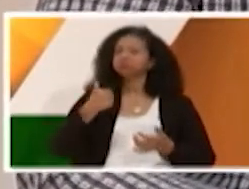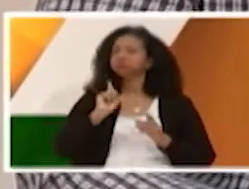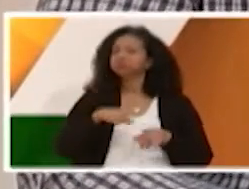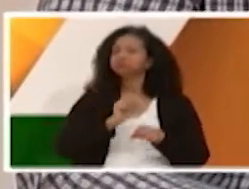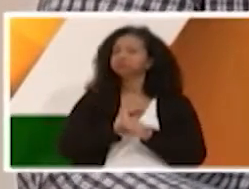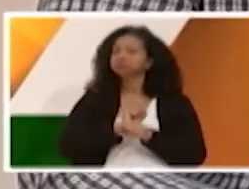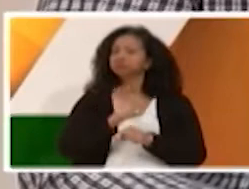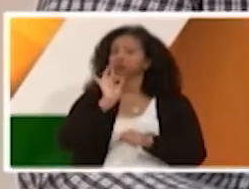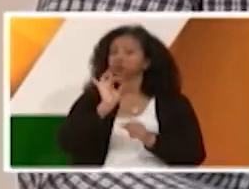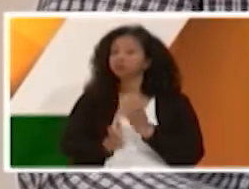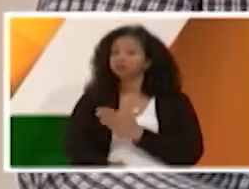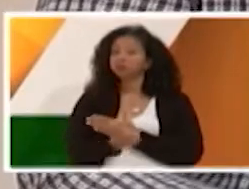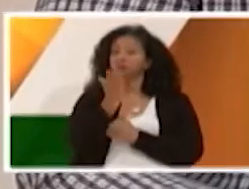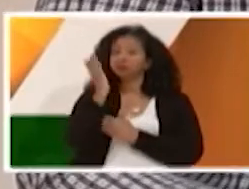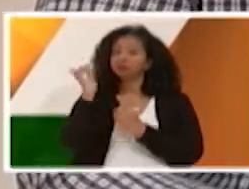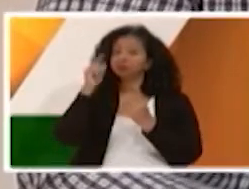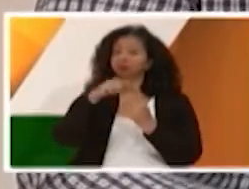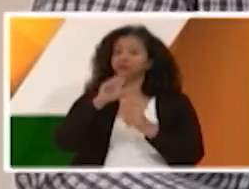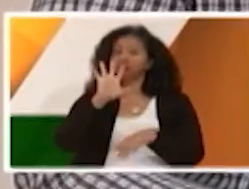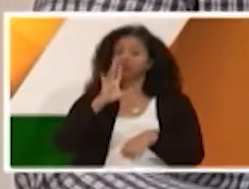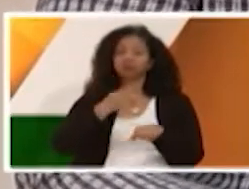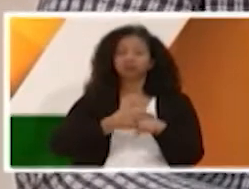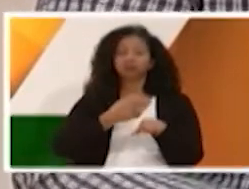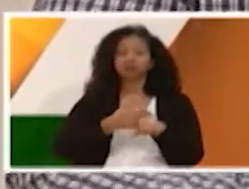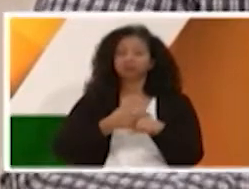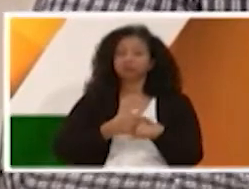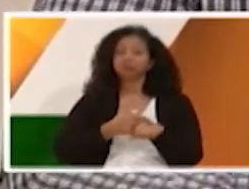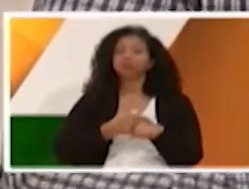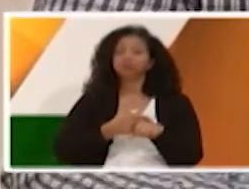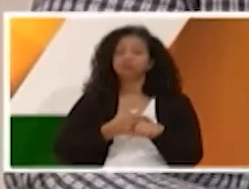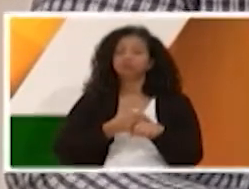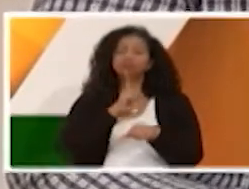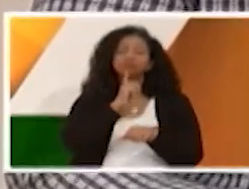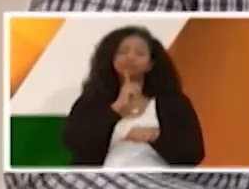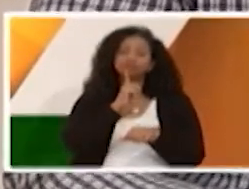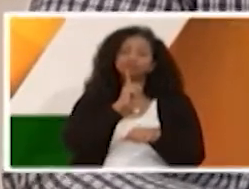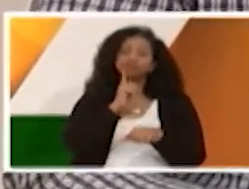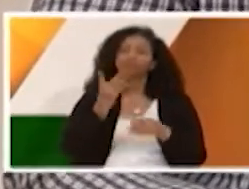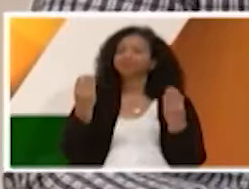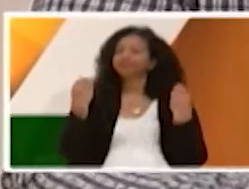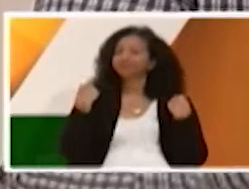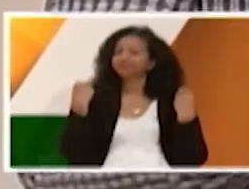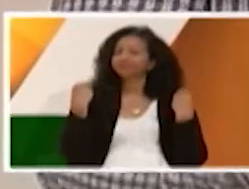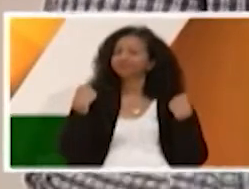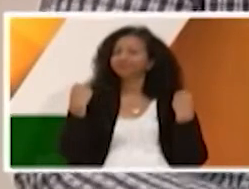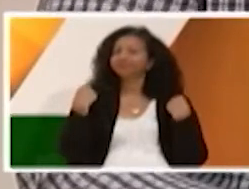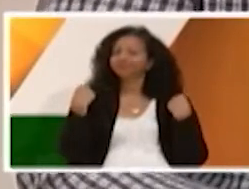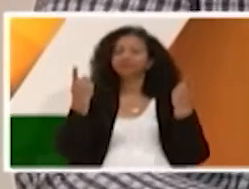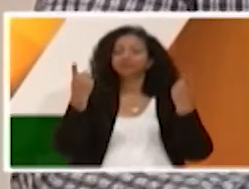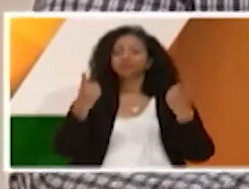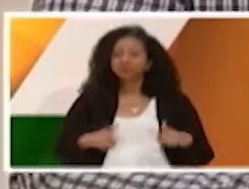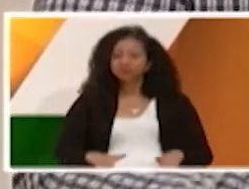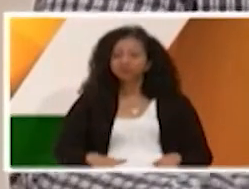de 8 a 5 como le establece la... Claro. Y el deporte ha sido algo que me ha llevado a que yo